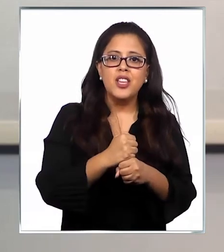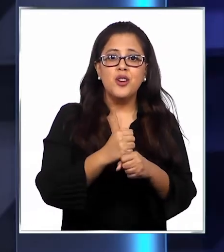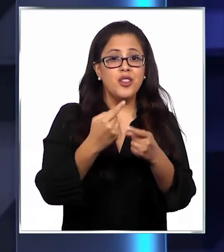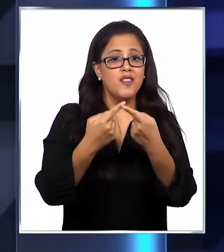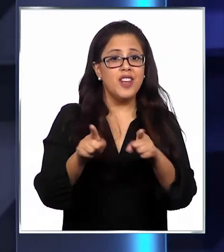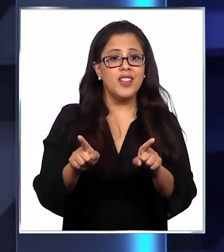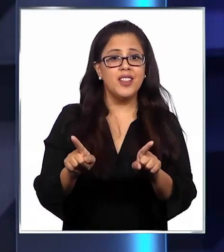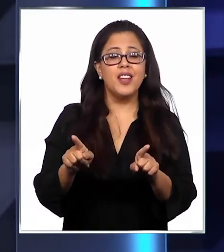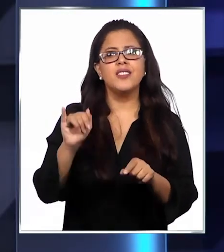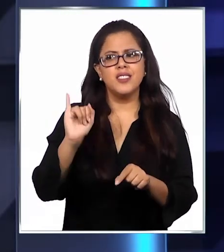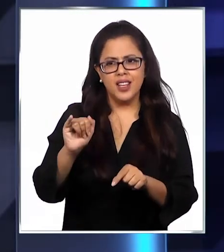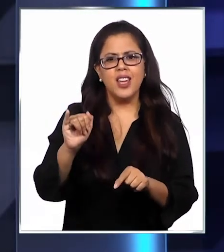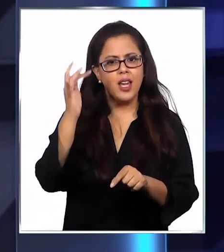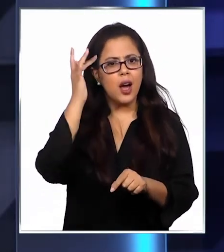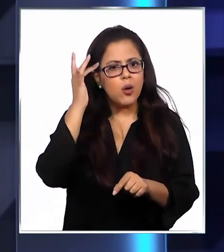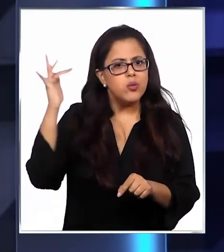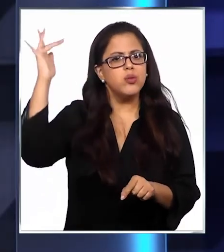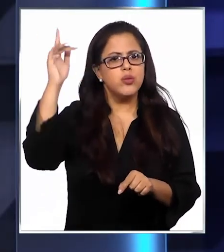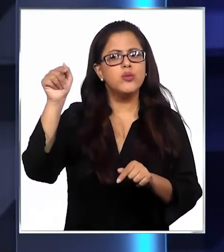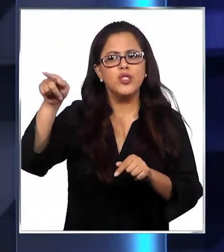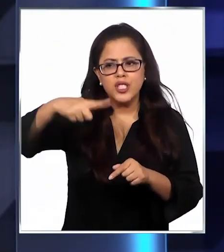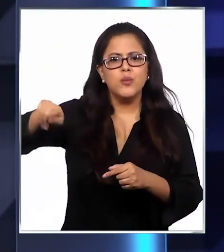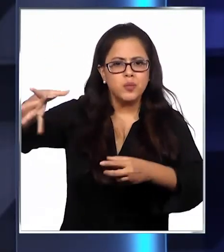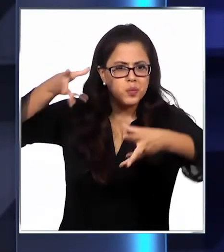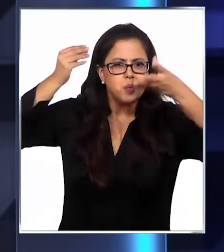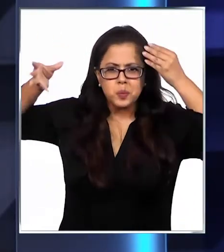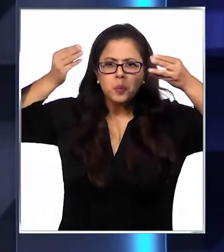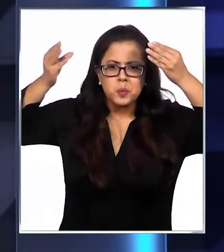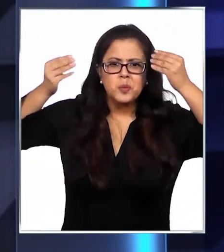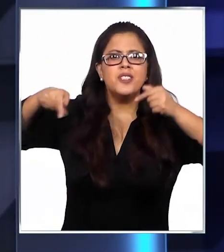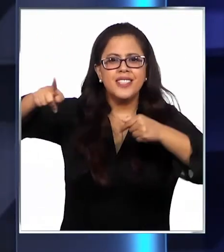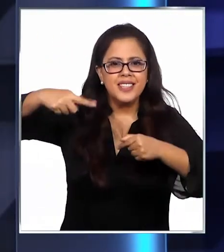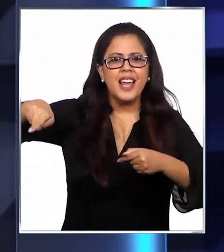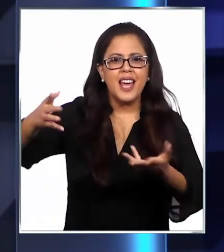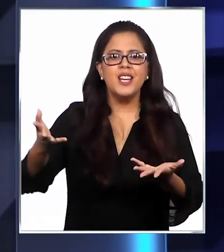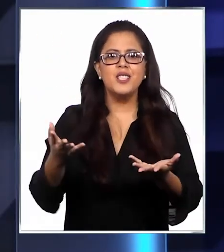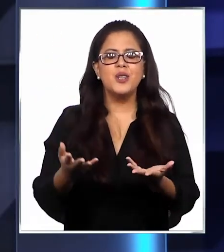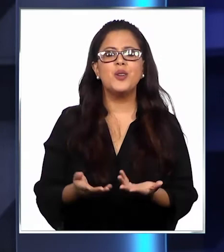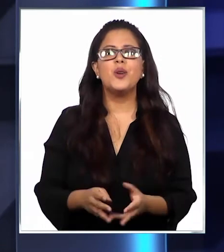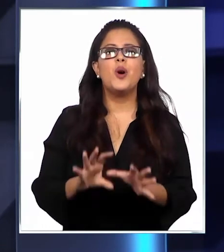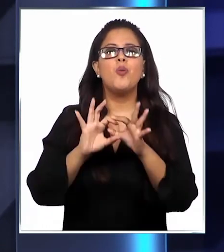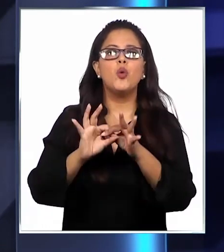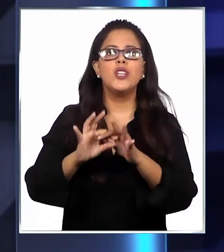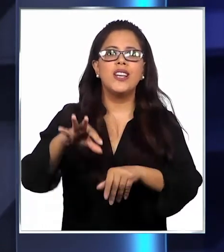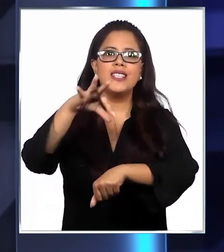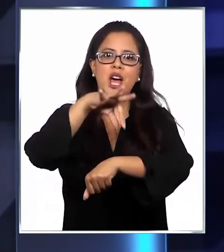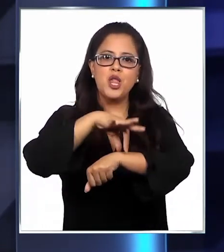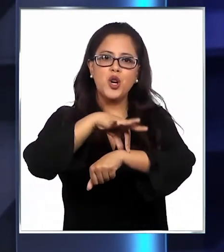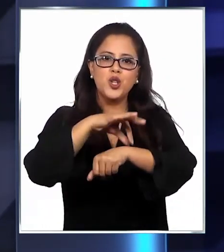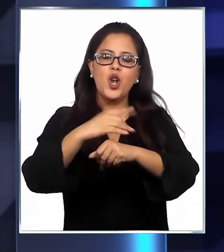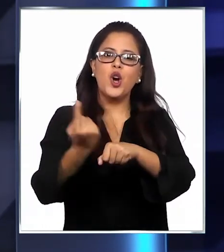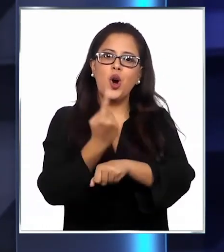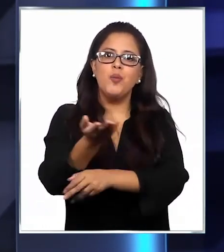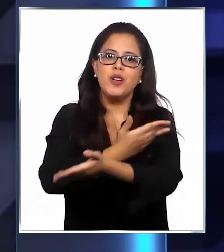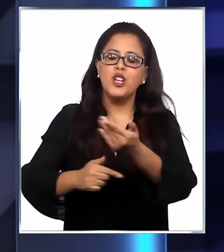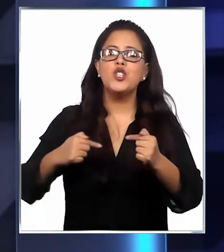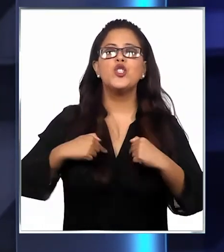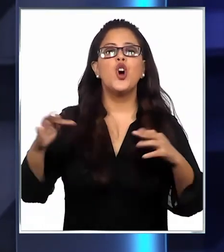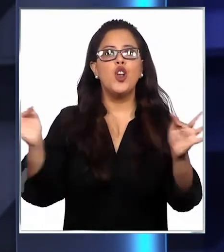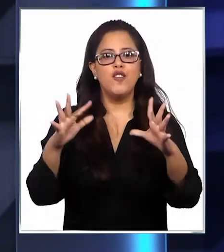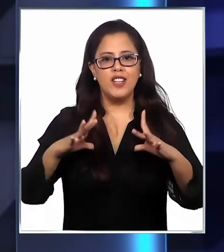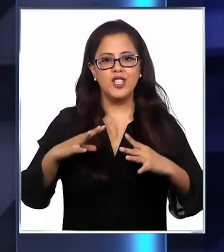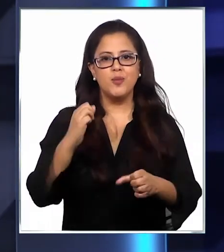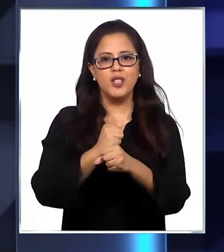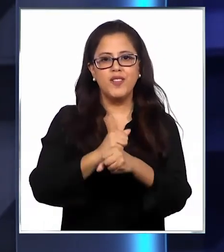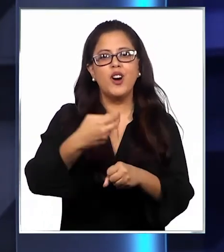Cuánta sabiduría, hemos aprendido mucho más de ellos en este último tiempo. Doctor Gerardo Fache, le quiero agradecer esta conversación con nosotros, lo felicito por